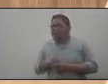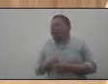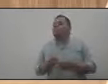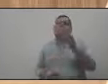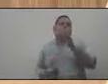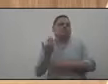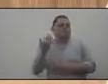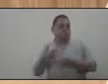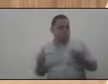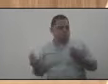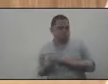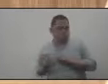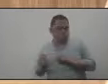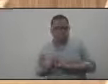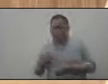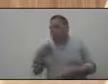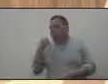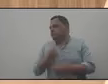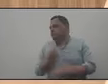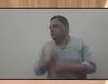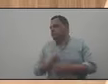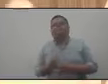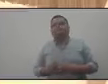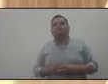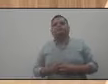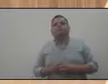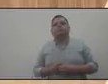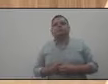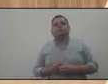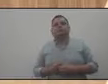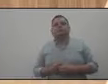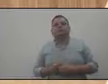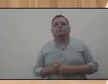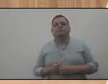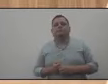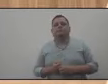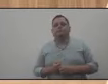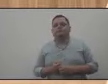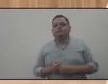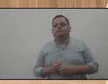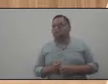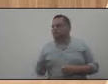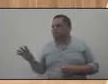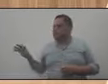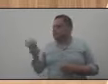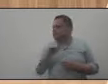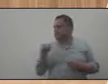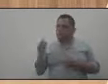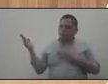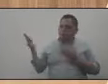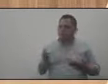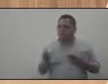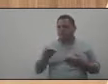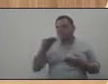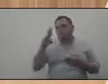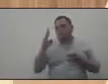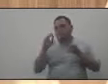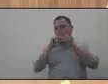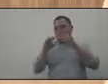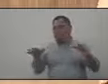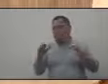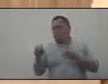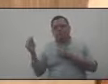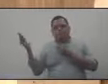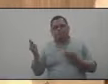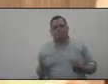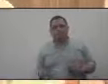por mi equipo de trabajo, darles una bienvenida a todos y que Dios nos bendiga.